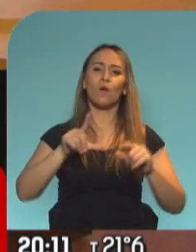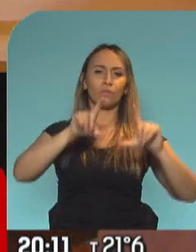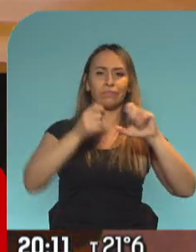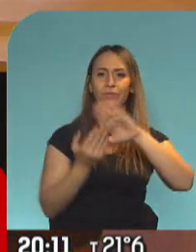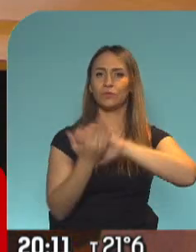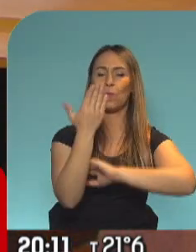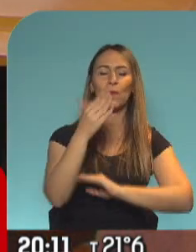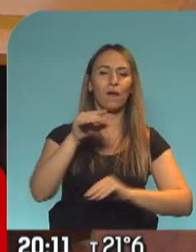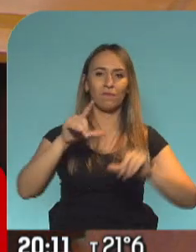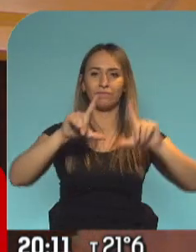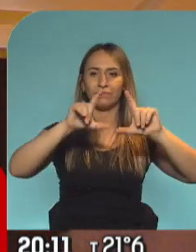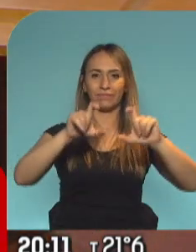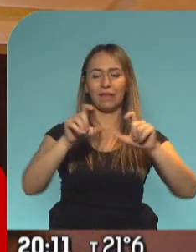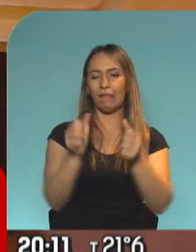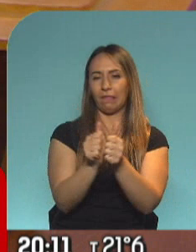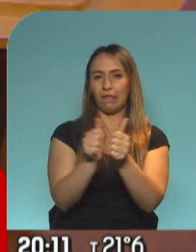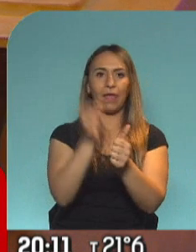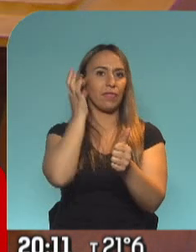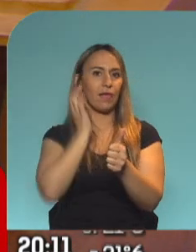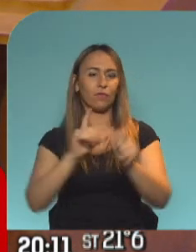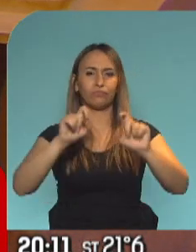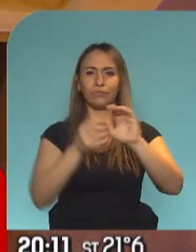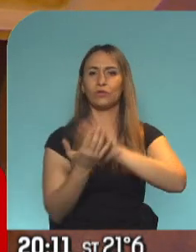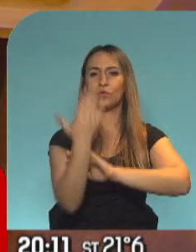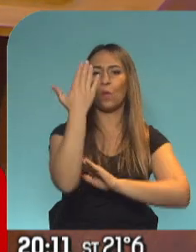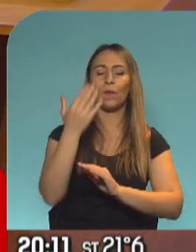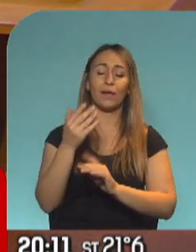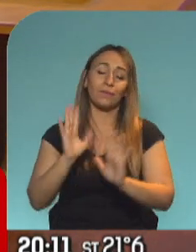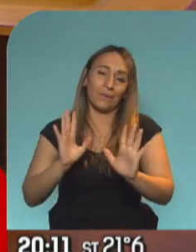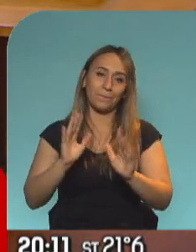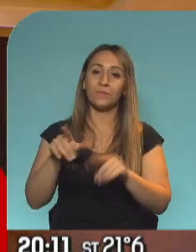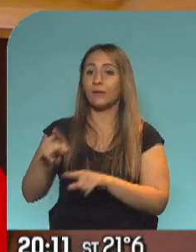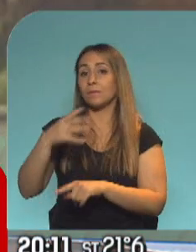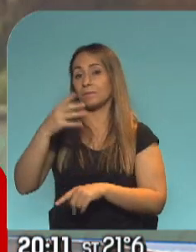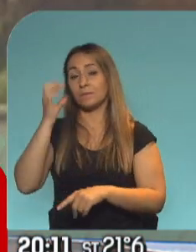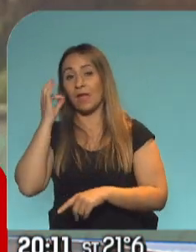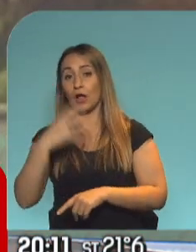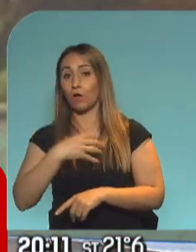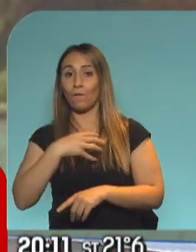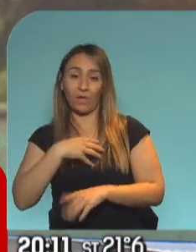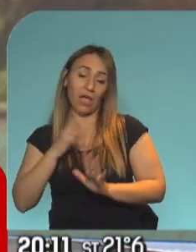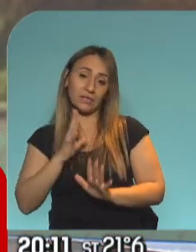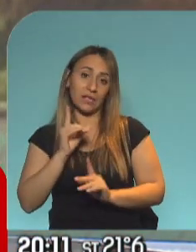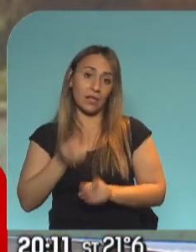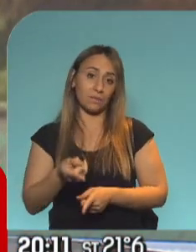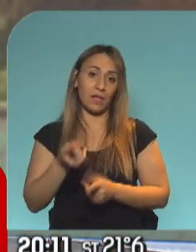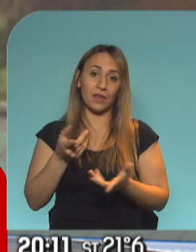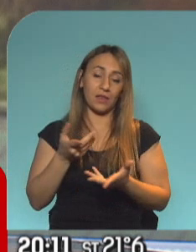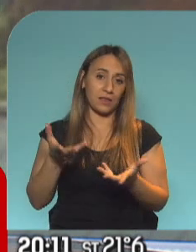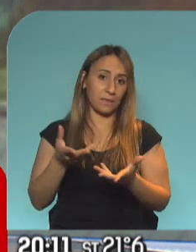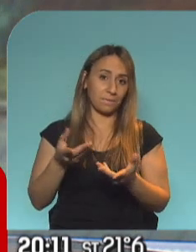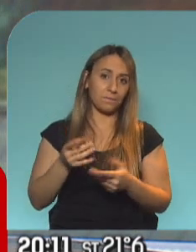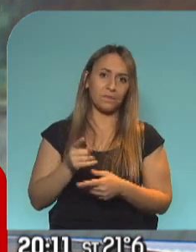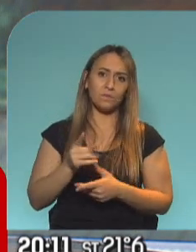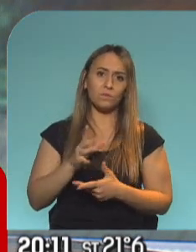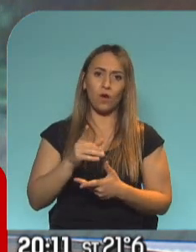agradeciéndole a esta manera se retiraba de la confianza de maradona y está elegido también no sólo está